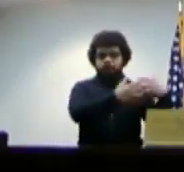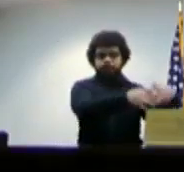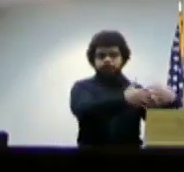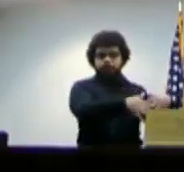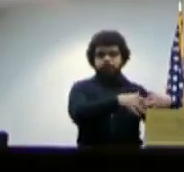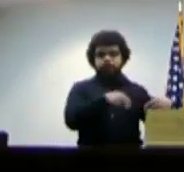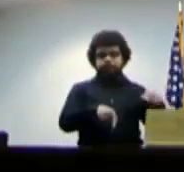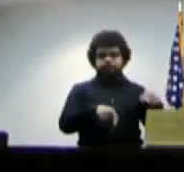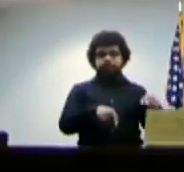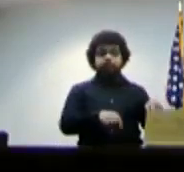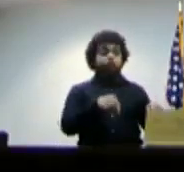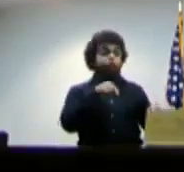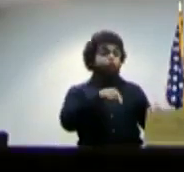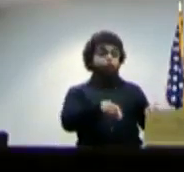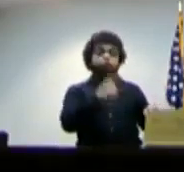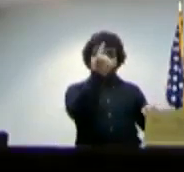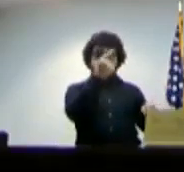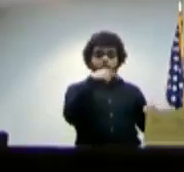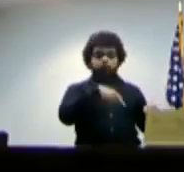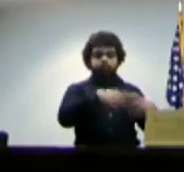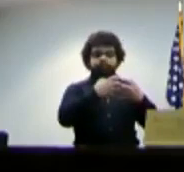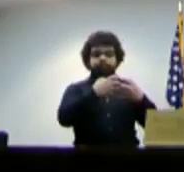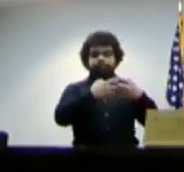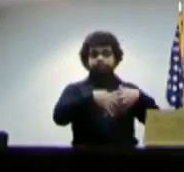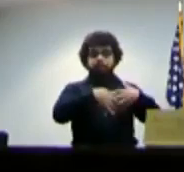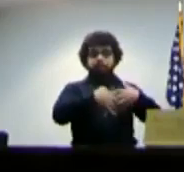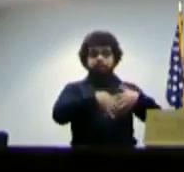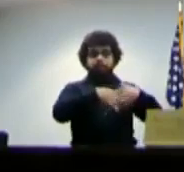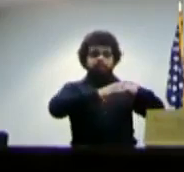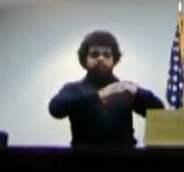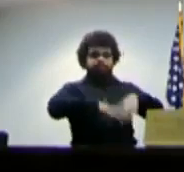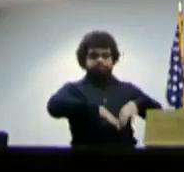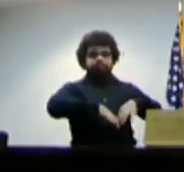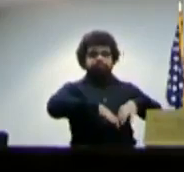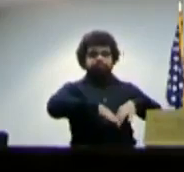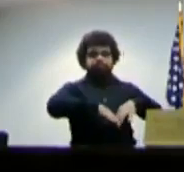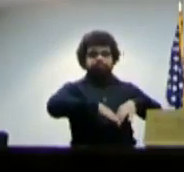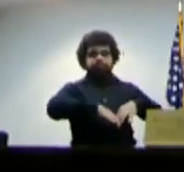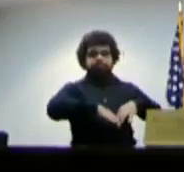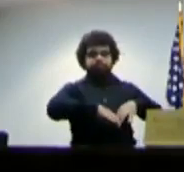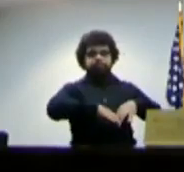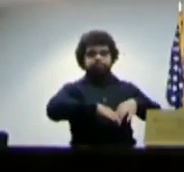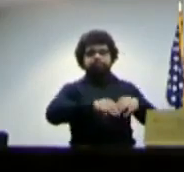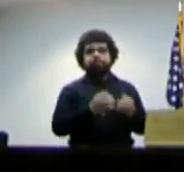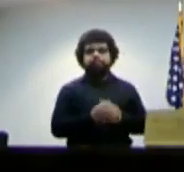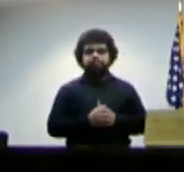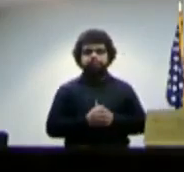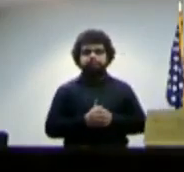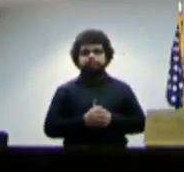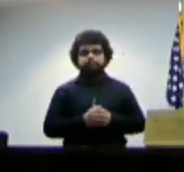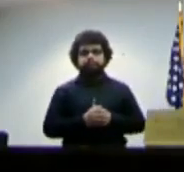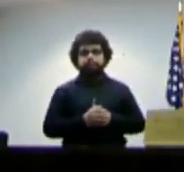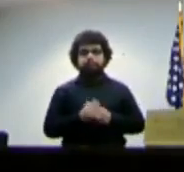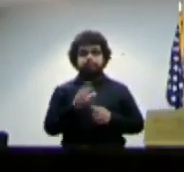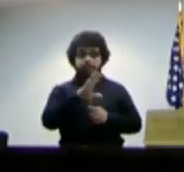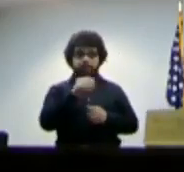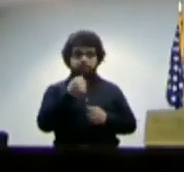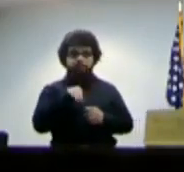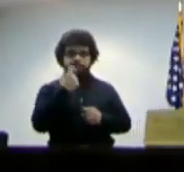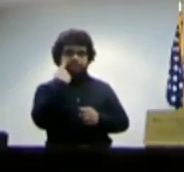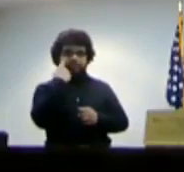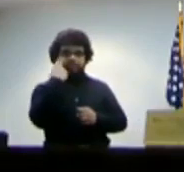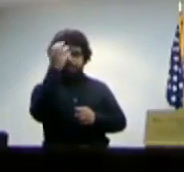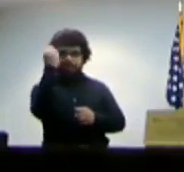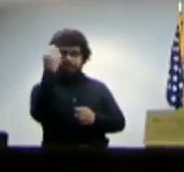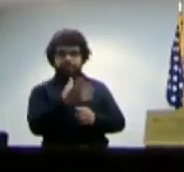falló. Tuvo una avería en el estator, el motor, y como mencioné hace unos